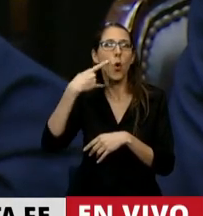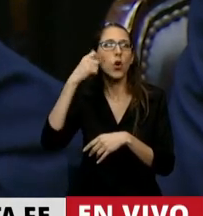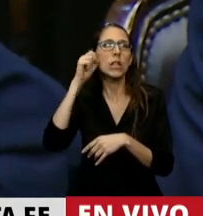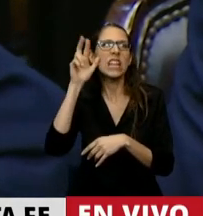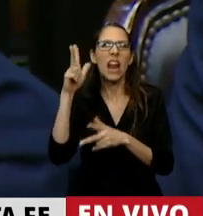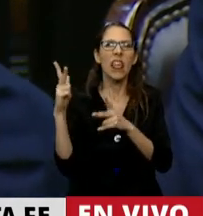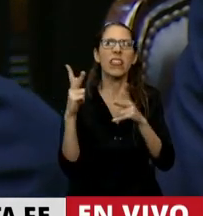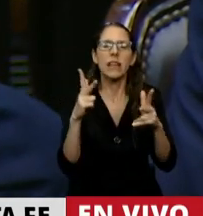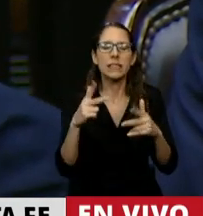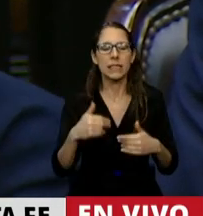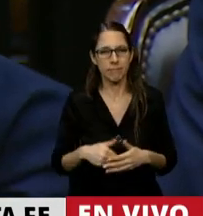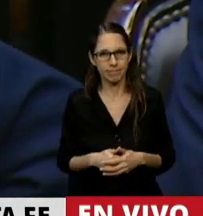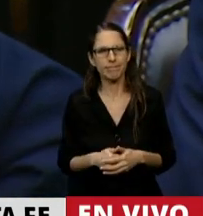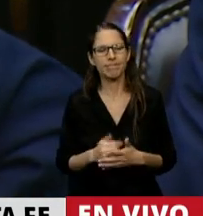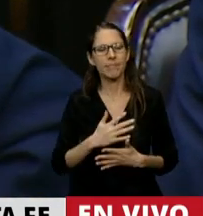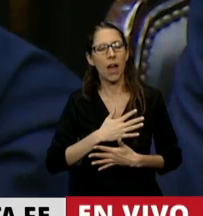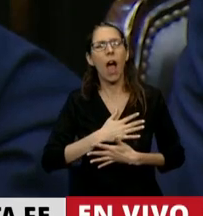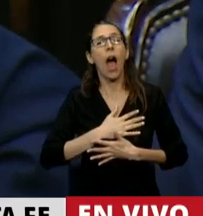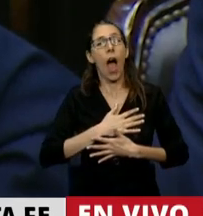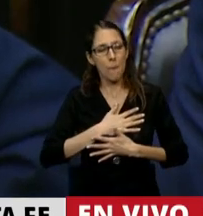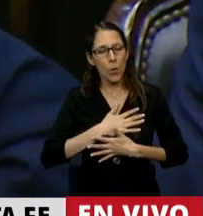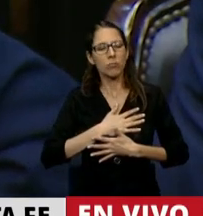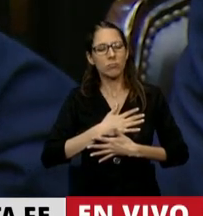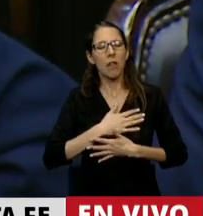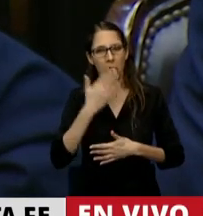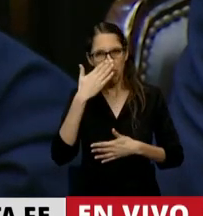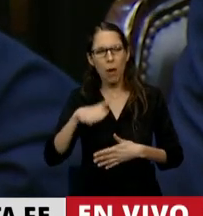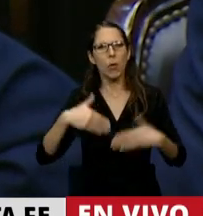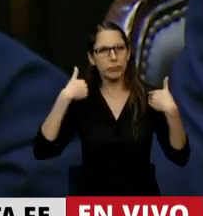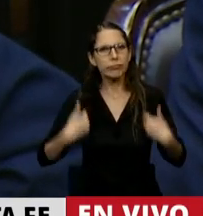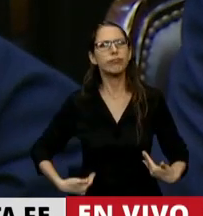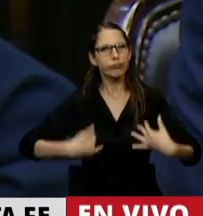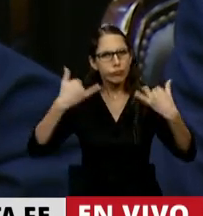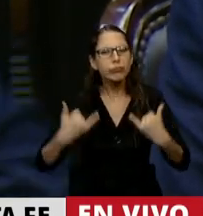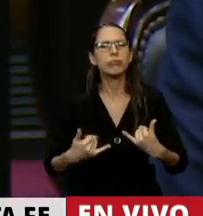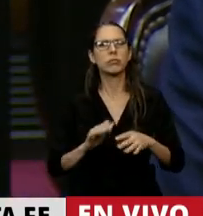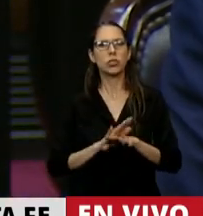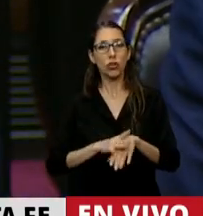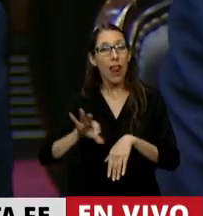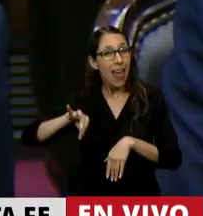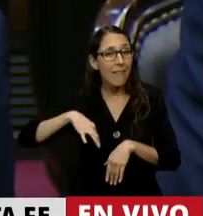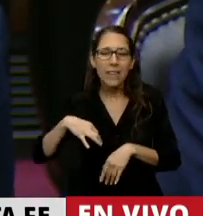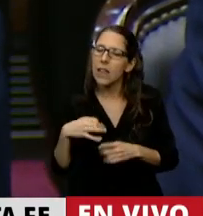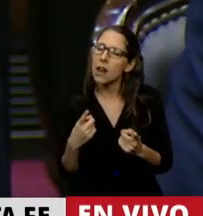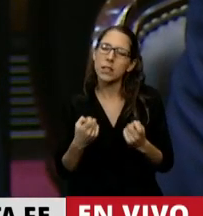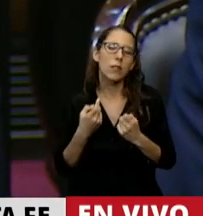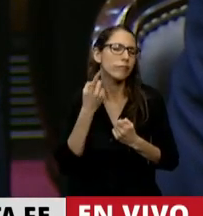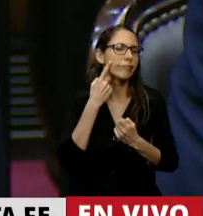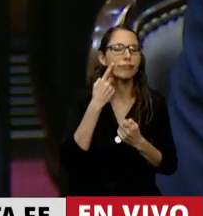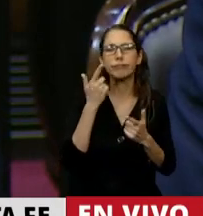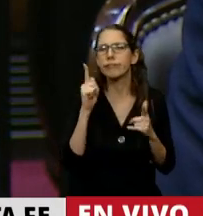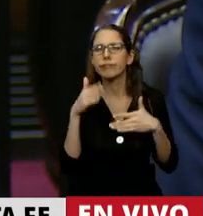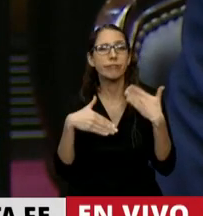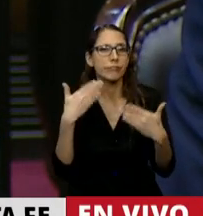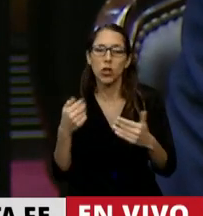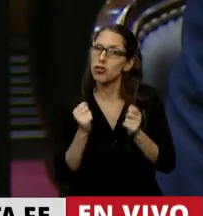amo, amo, luego existo y la vida vale la pena ser vivida. Se lo digo a los dos protagonistas